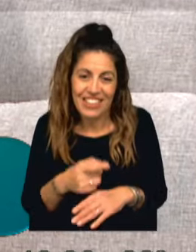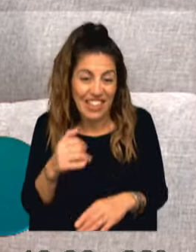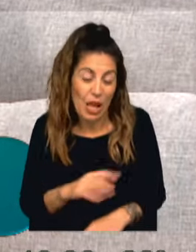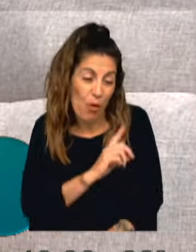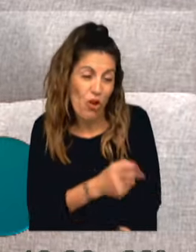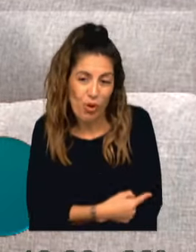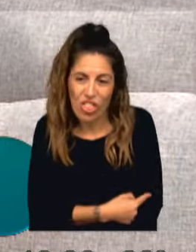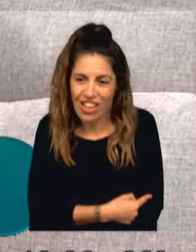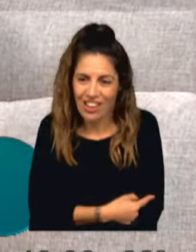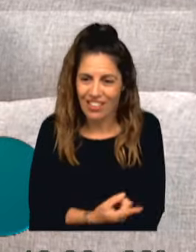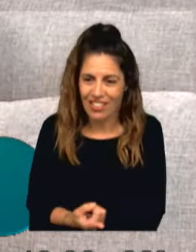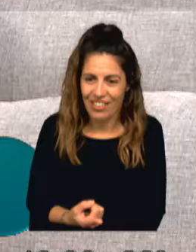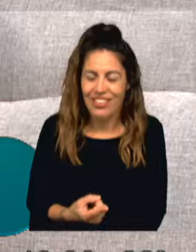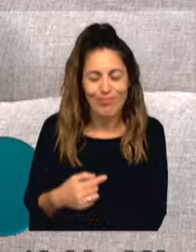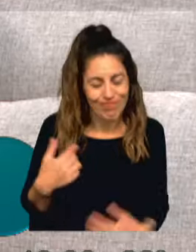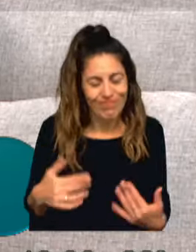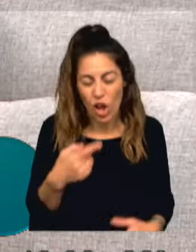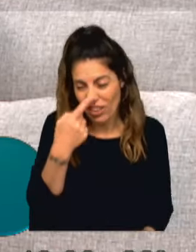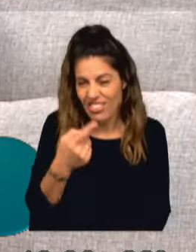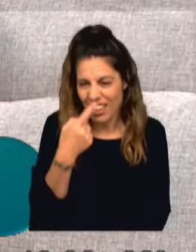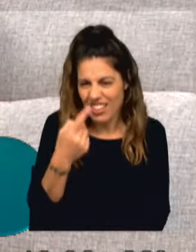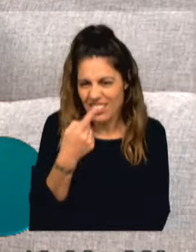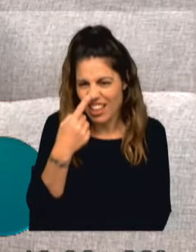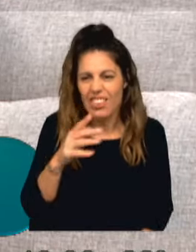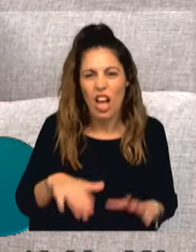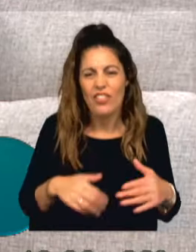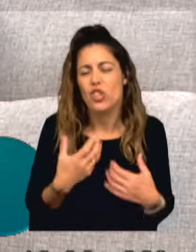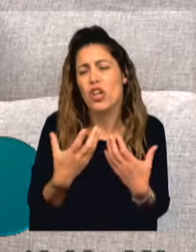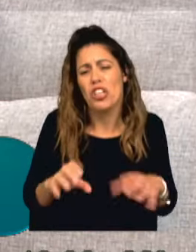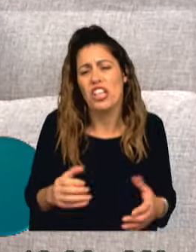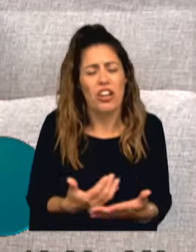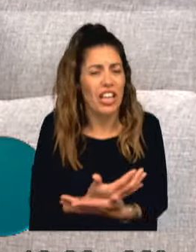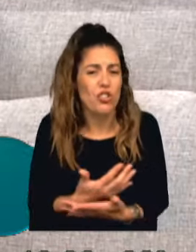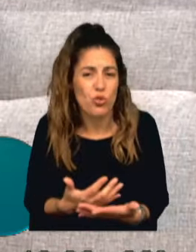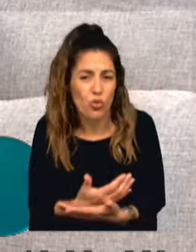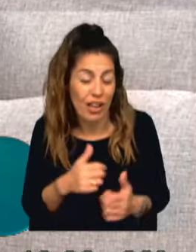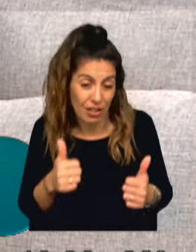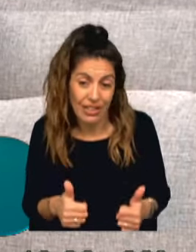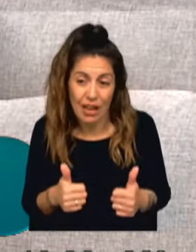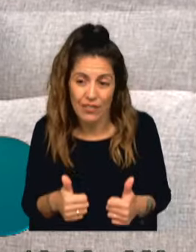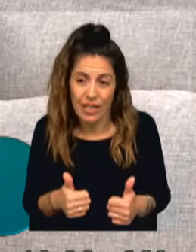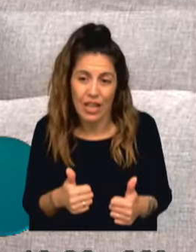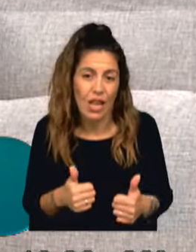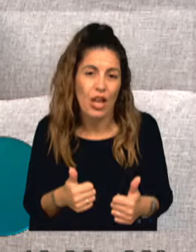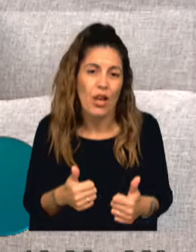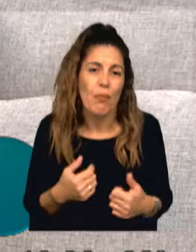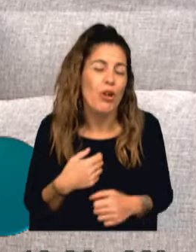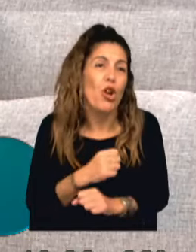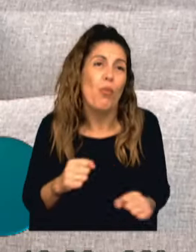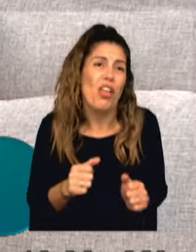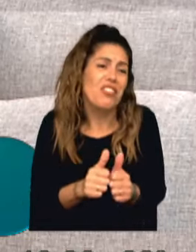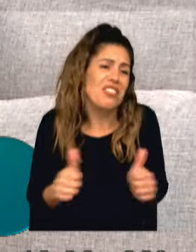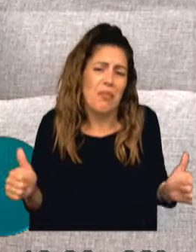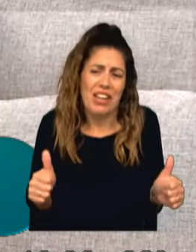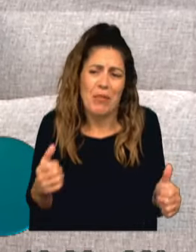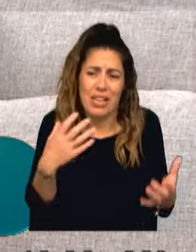poder de eso es bastante interesante porque muchas veces yo no quiero que sufra lo cual está muy bien pero tampoco me puedo despegar